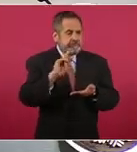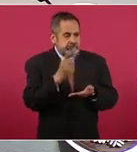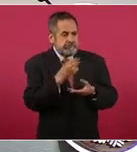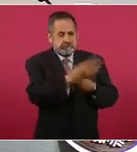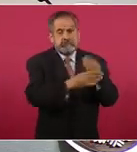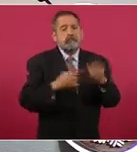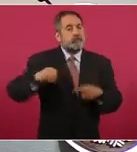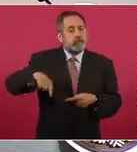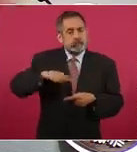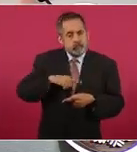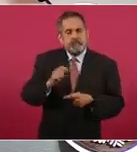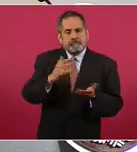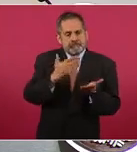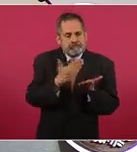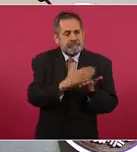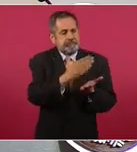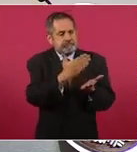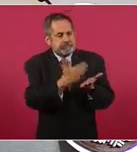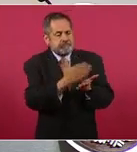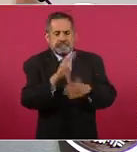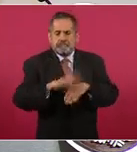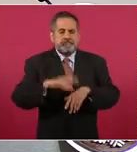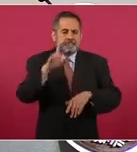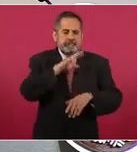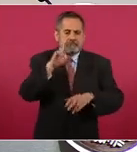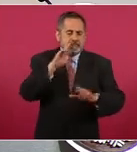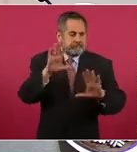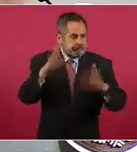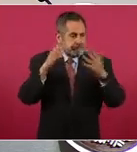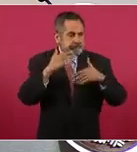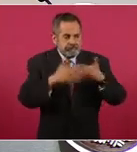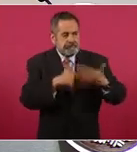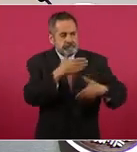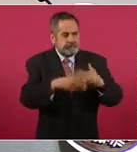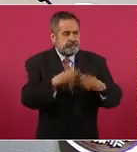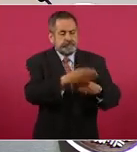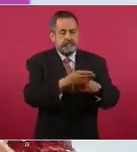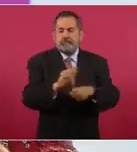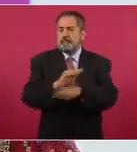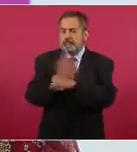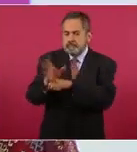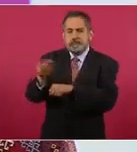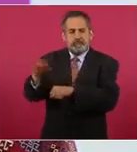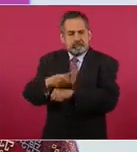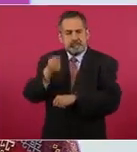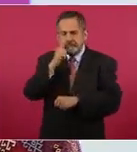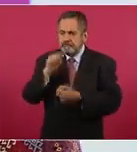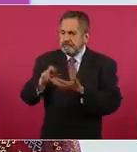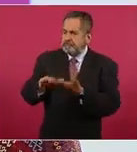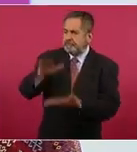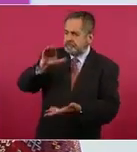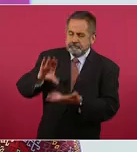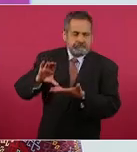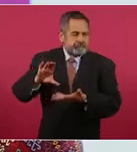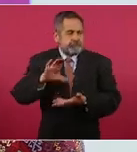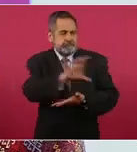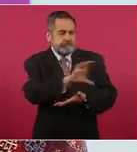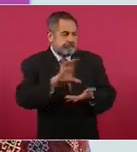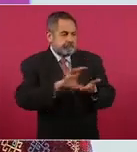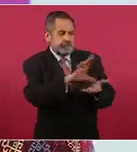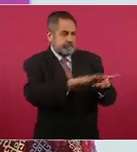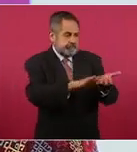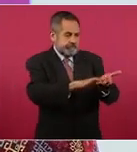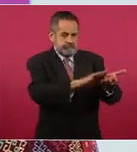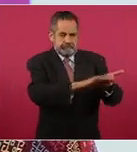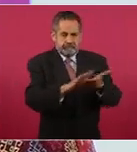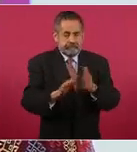ir devolviendo con mayor celeridad a pesar de la pandemia y a pesar de toda la crisis. Y